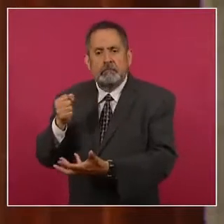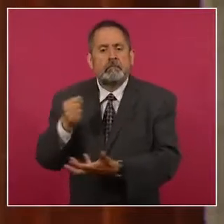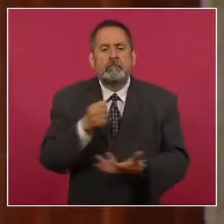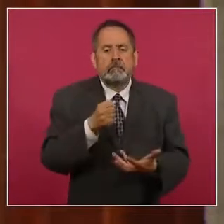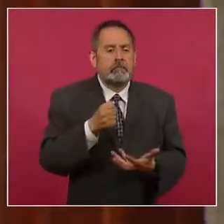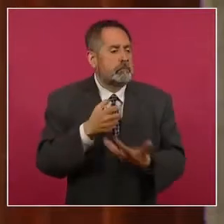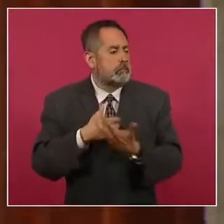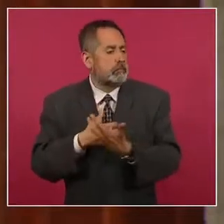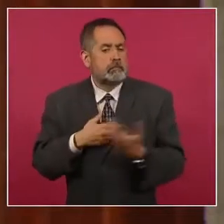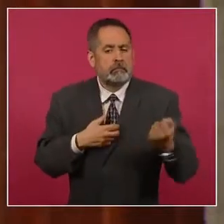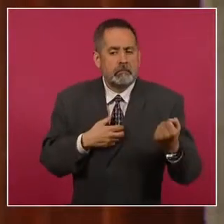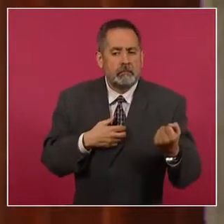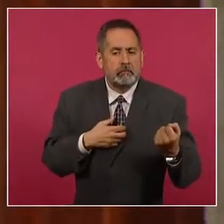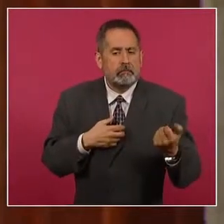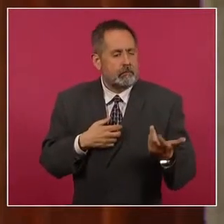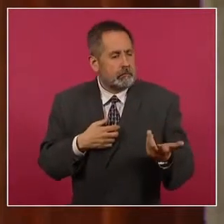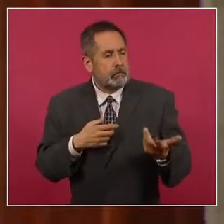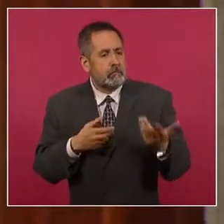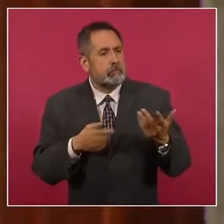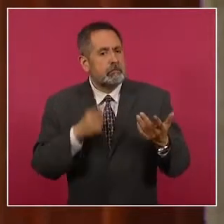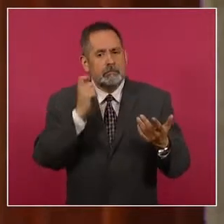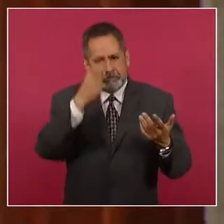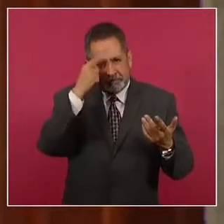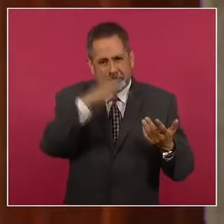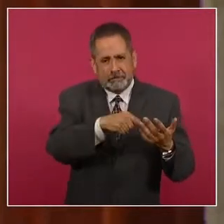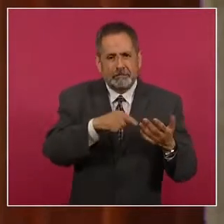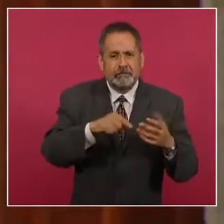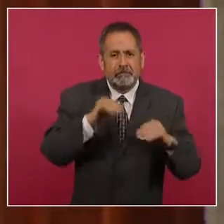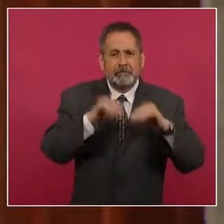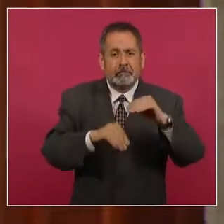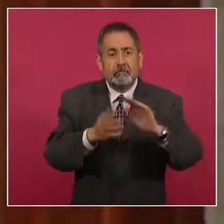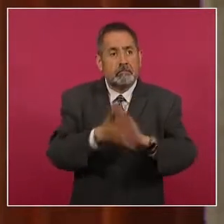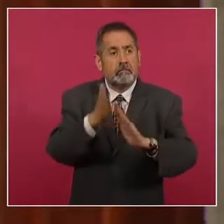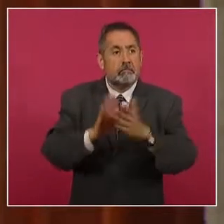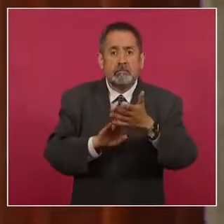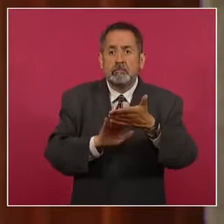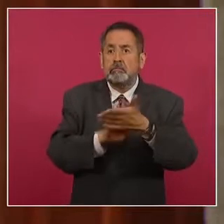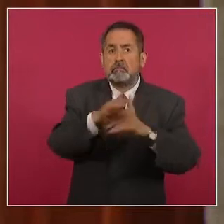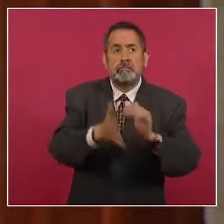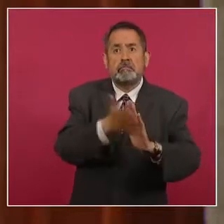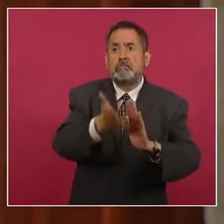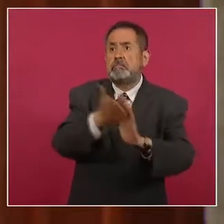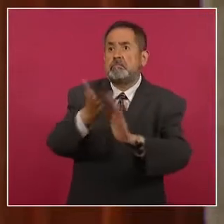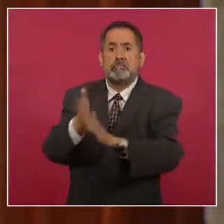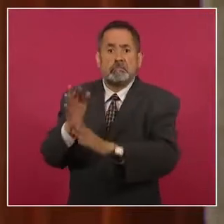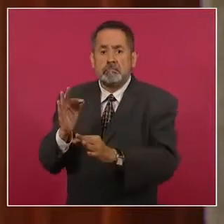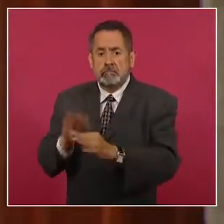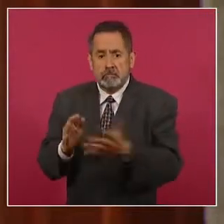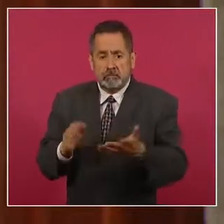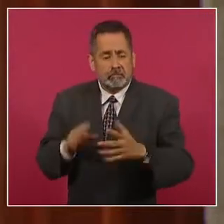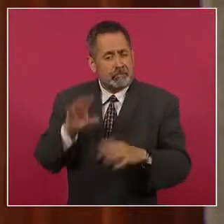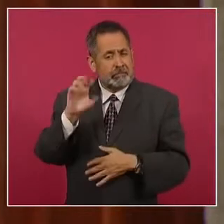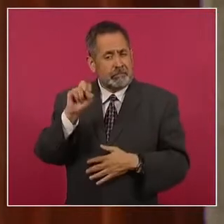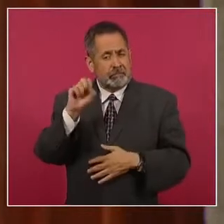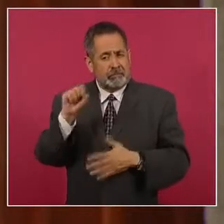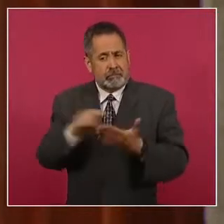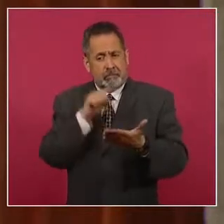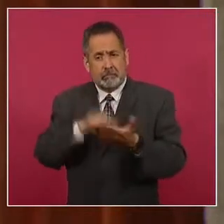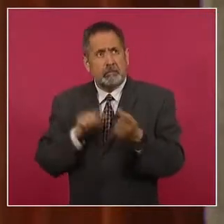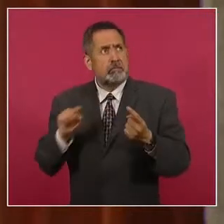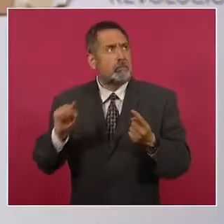es dinero del pueblo, para construir estas hidroeléctricas, 60,